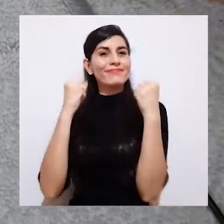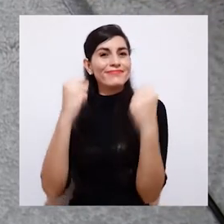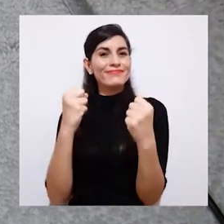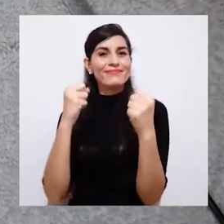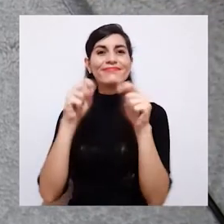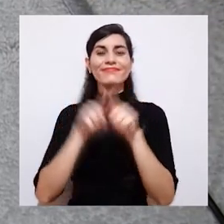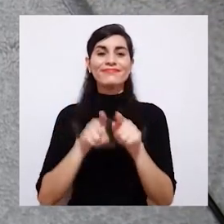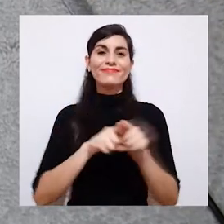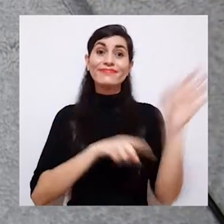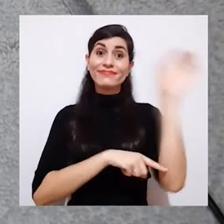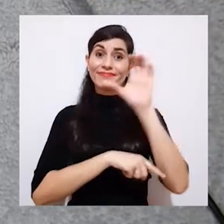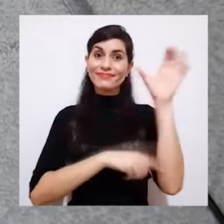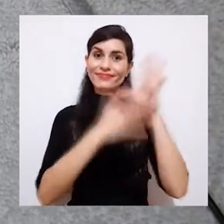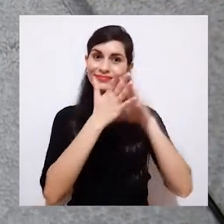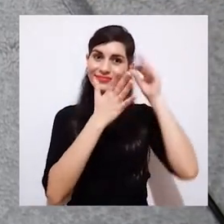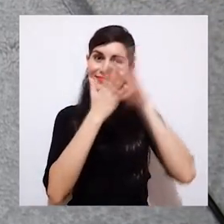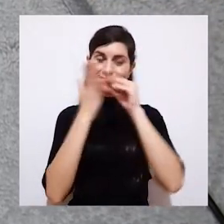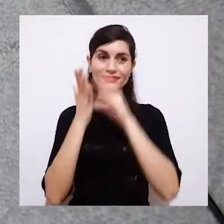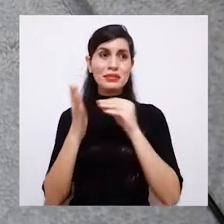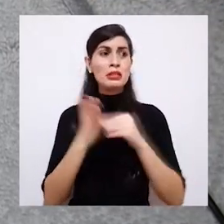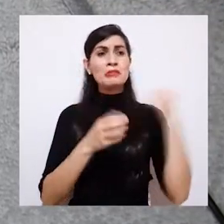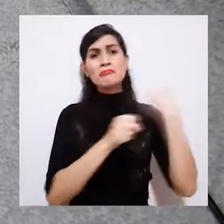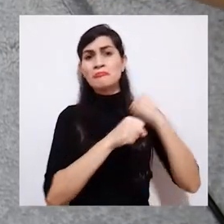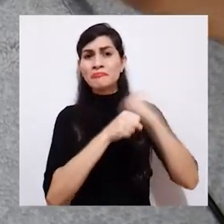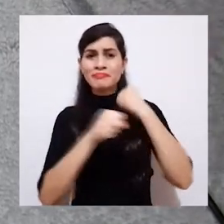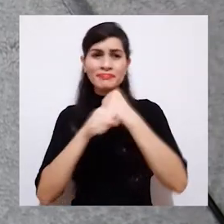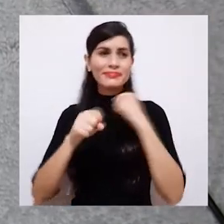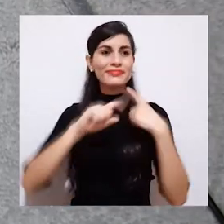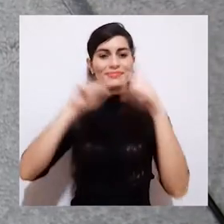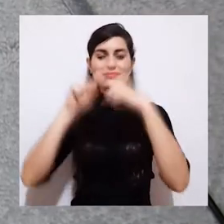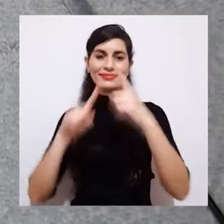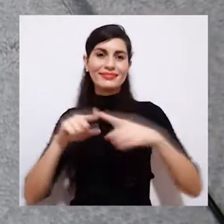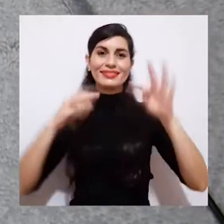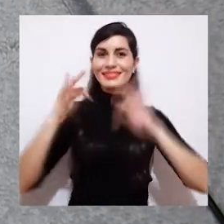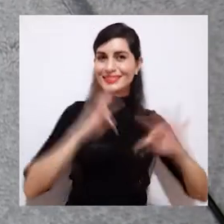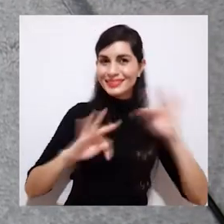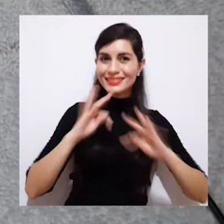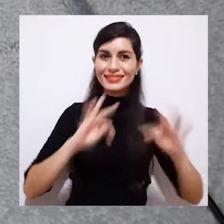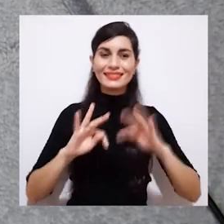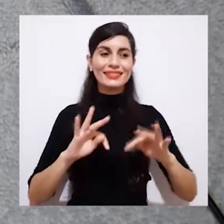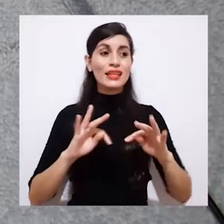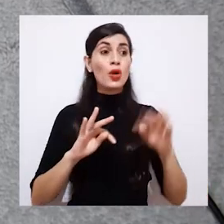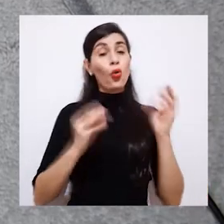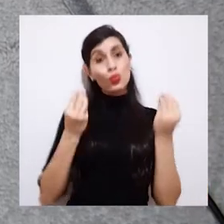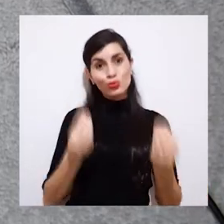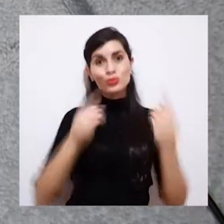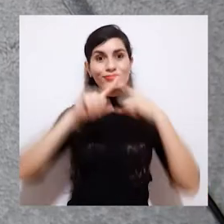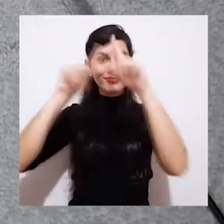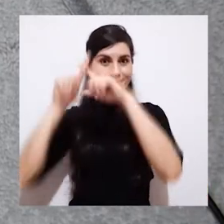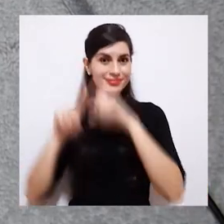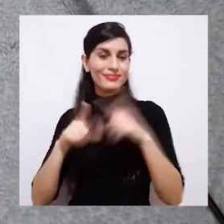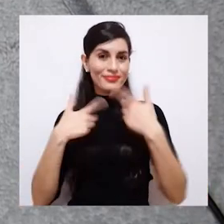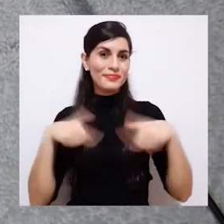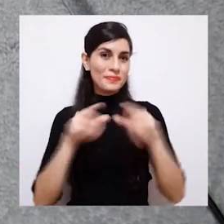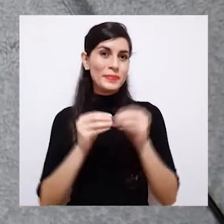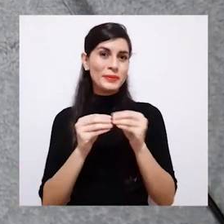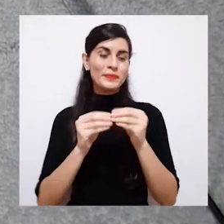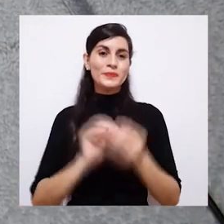el capacitarte te abre puertas, puedes trabajar en varios lugares como ser el cine, televisión, teatro y muchos lugares más.